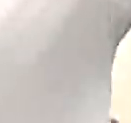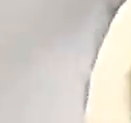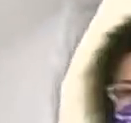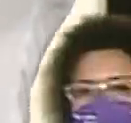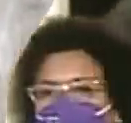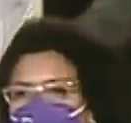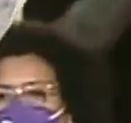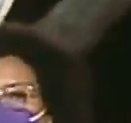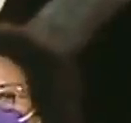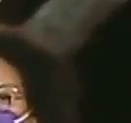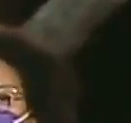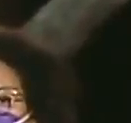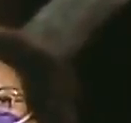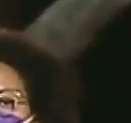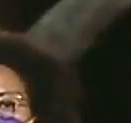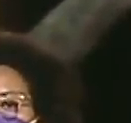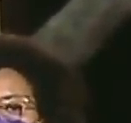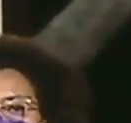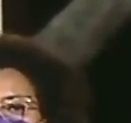¡Gracias!